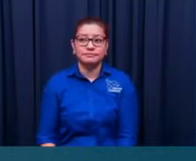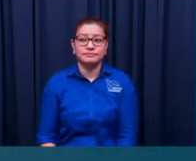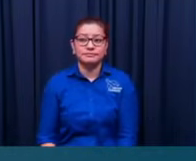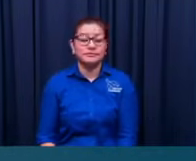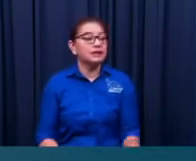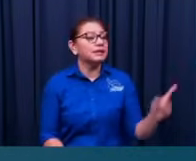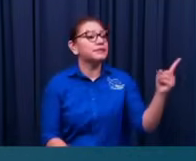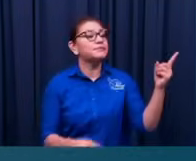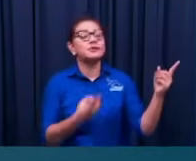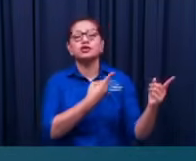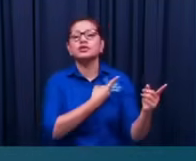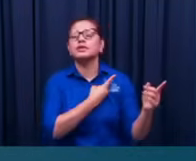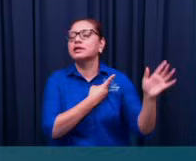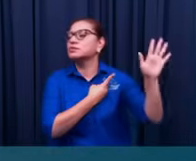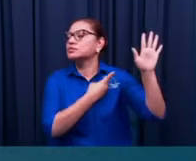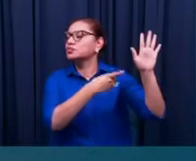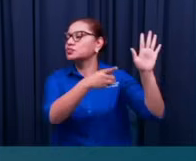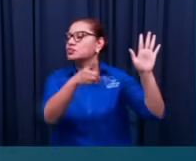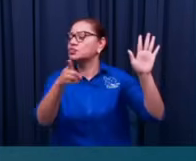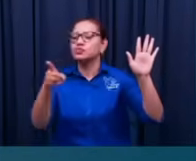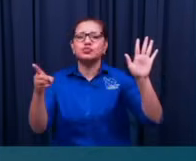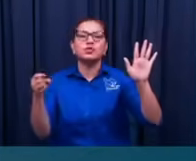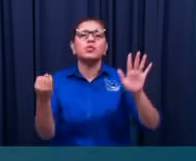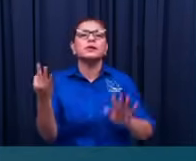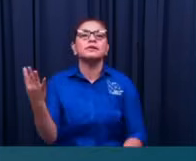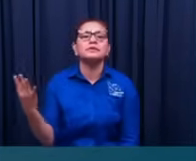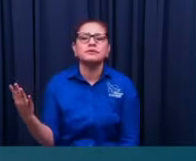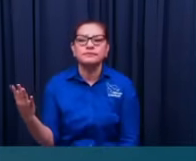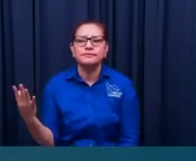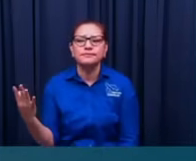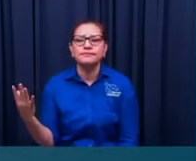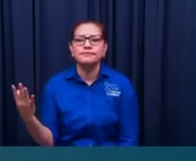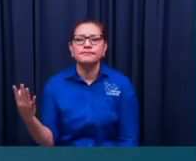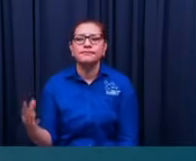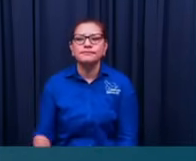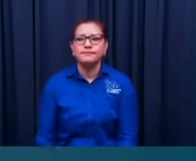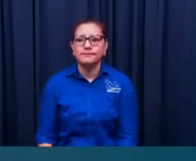¿Cuántos solteros hay? Levanten la mano, solteros. Ahí está.